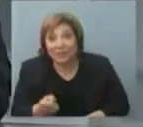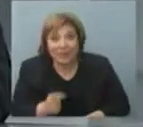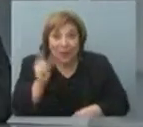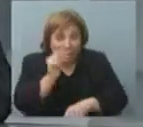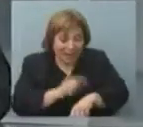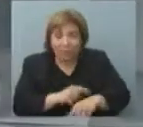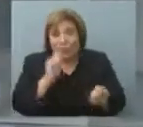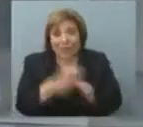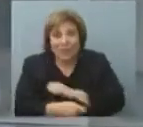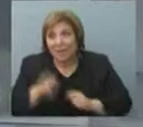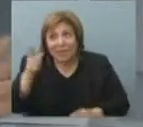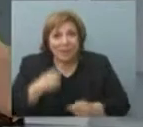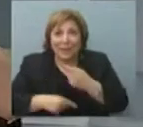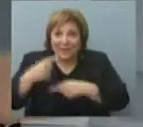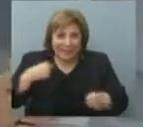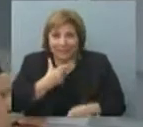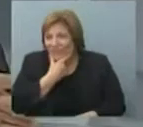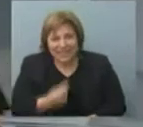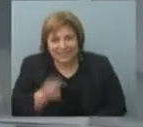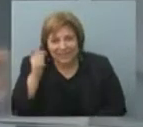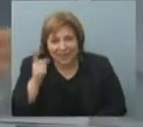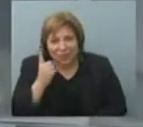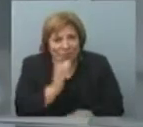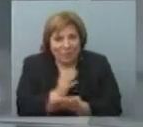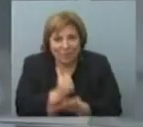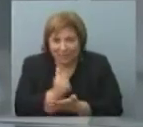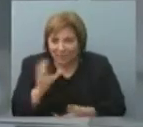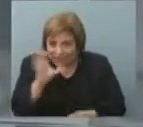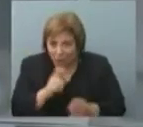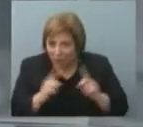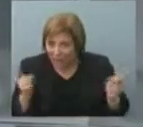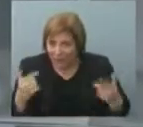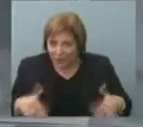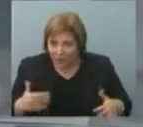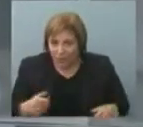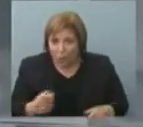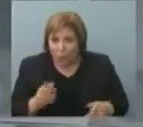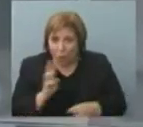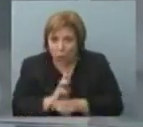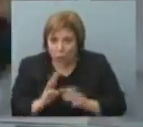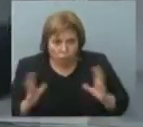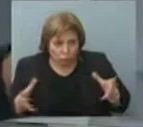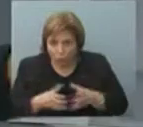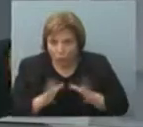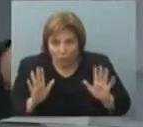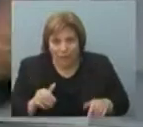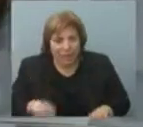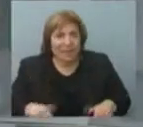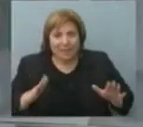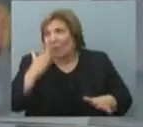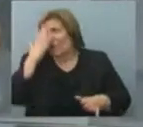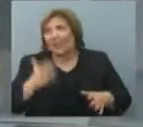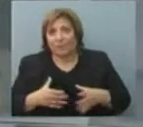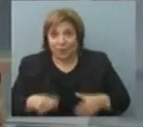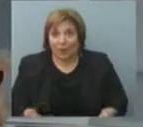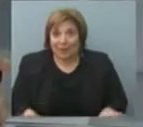rato porque en Cerro largo volver para atrás va a ser fácil es un departamento conservador como somos nosotros porque por más que estemos en el frente